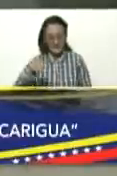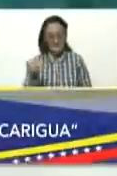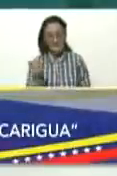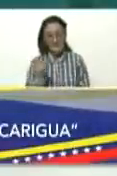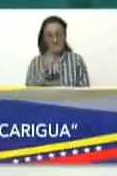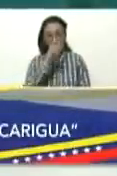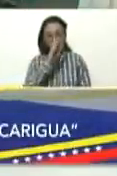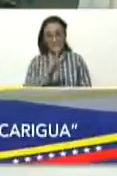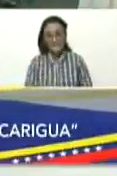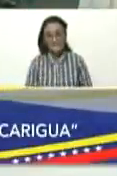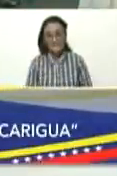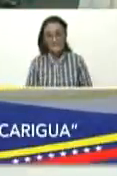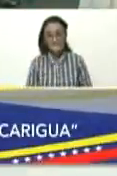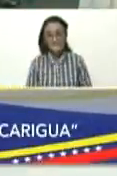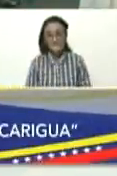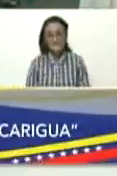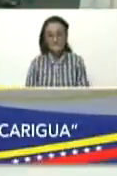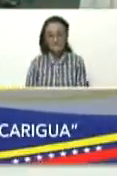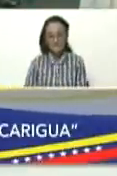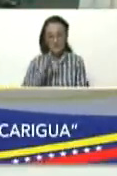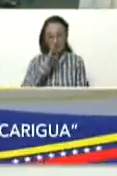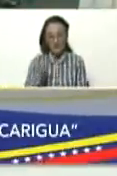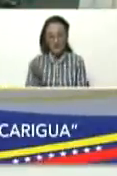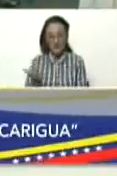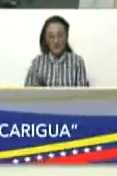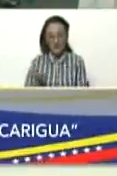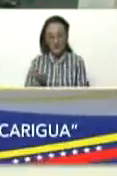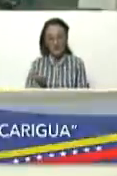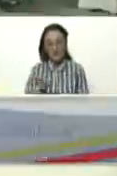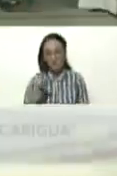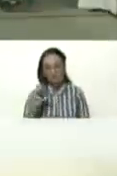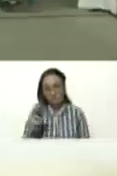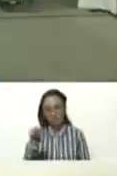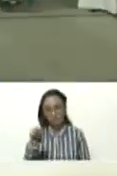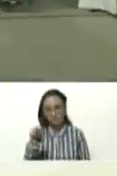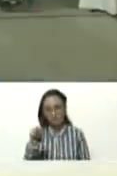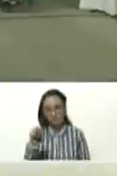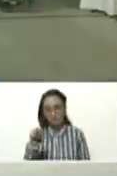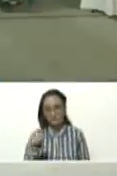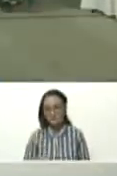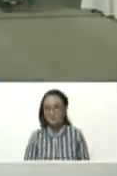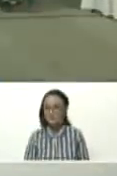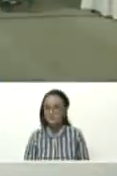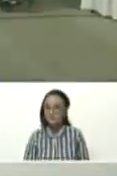directo. Devolvemos el pase, presidente, allá al estudio.